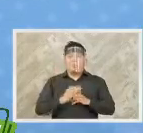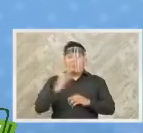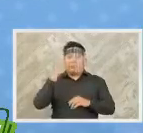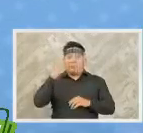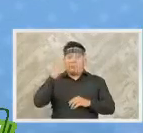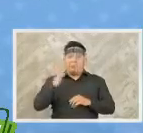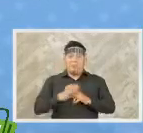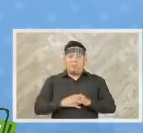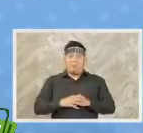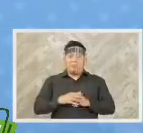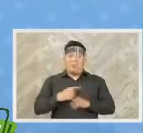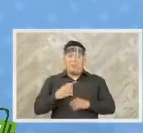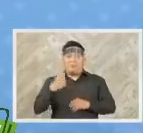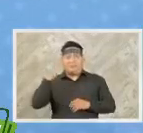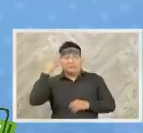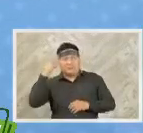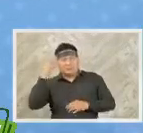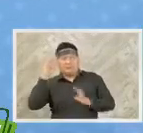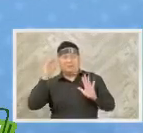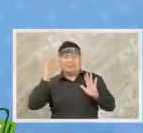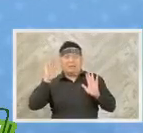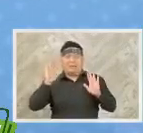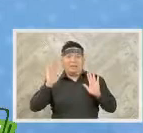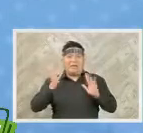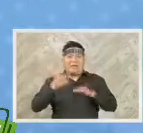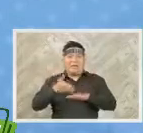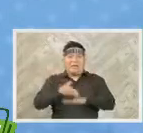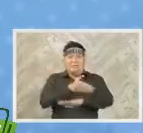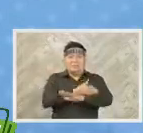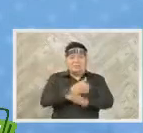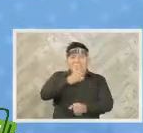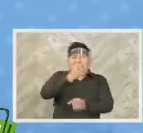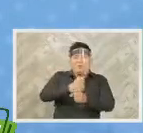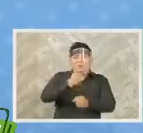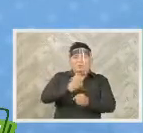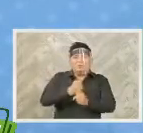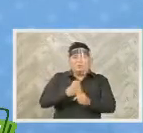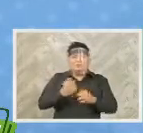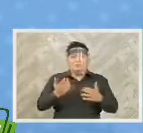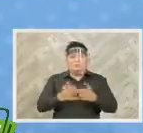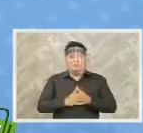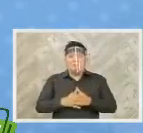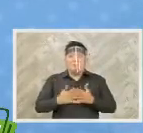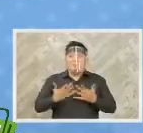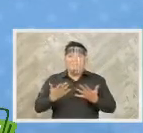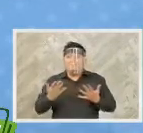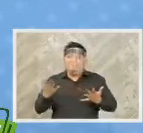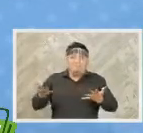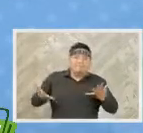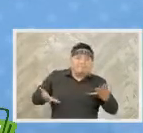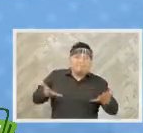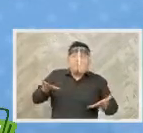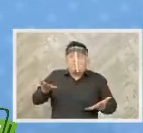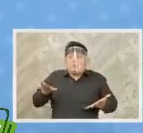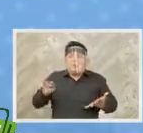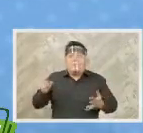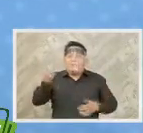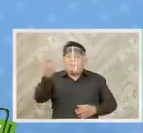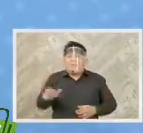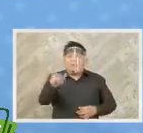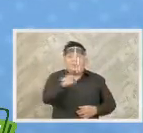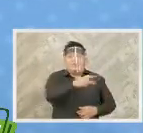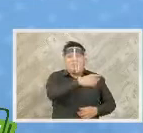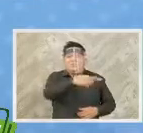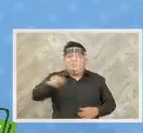definitivamente parecen lejanas esos momentos en los que estábamos trabajando con la incertidumbre de los ciudadanos